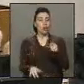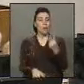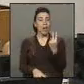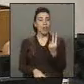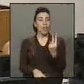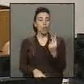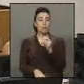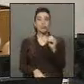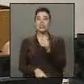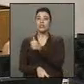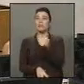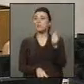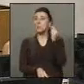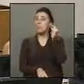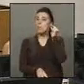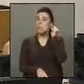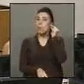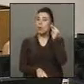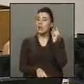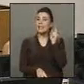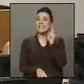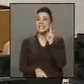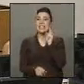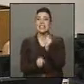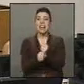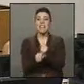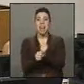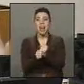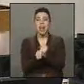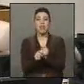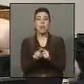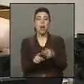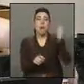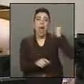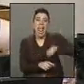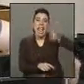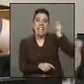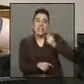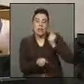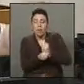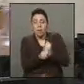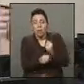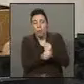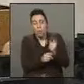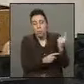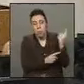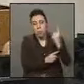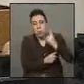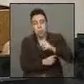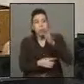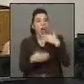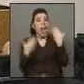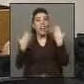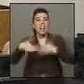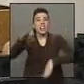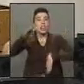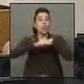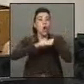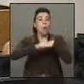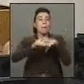equivale a mujeres, están en un régimen prácticamente de esclavitud al no establecer ningún límite a la jornada de